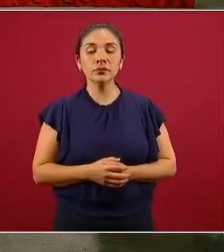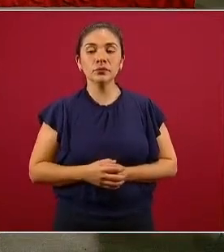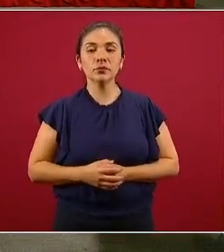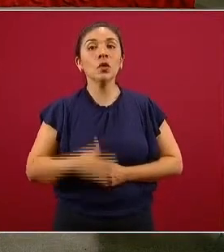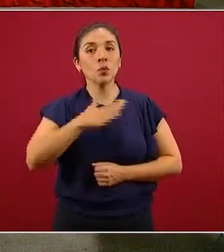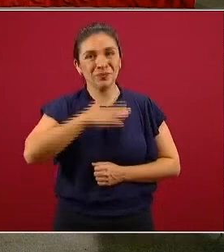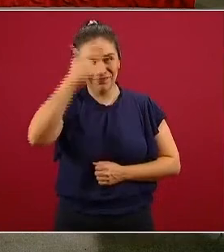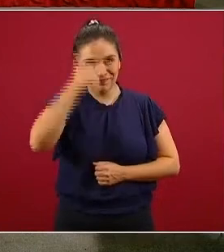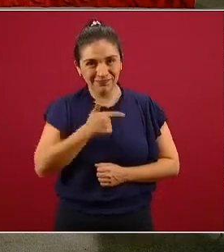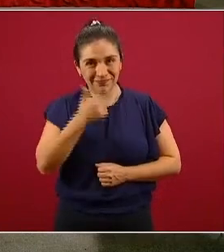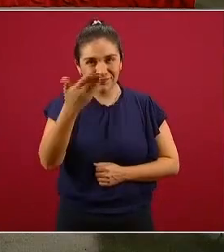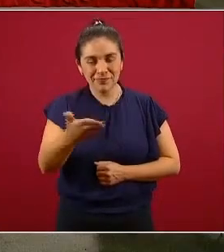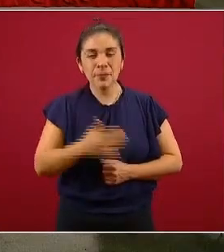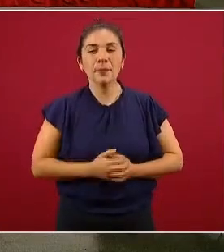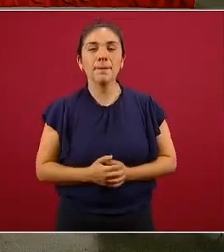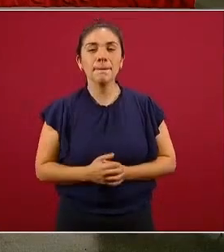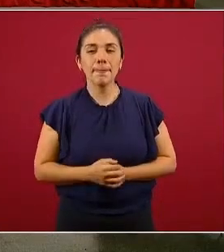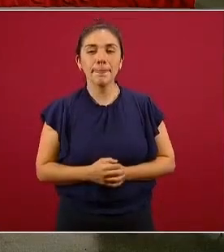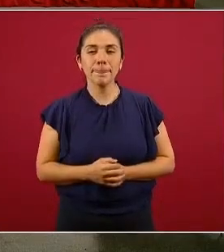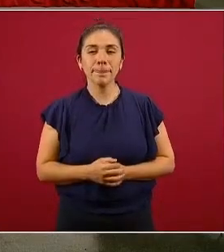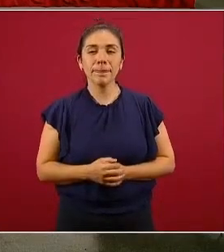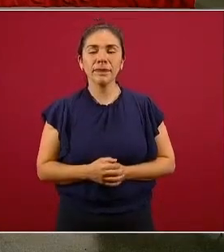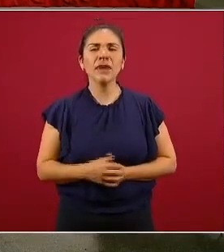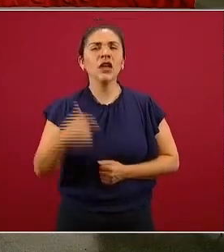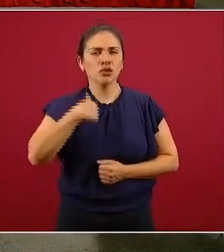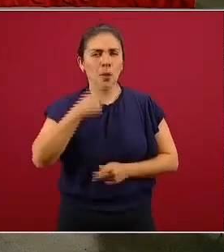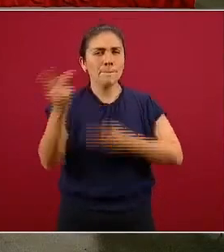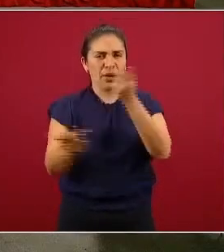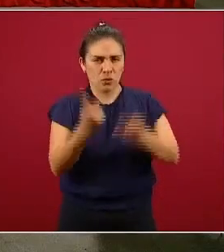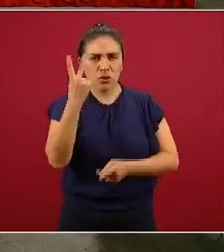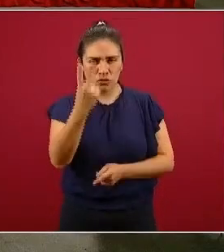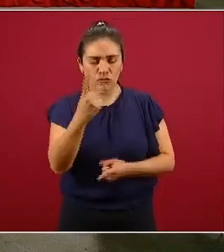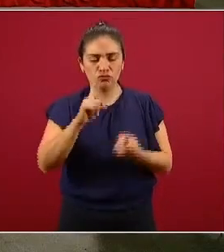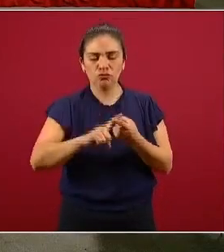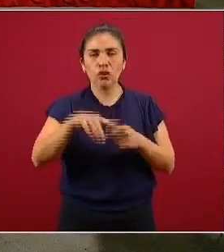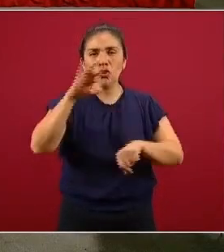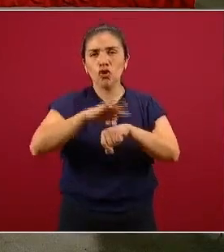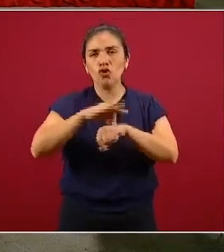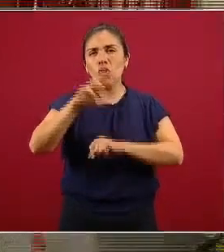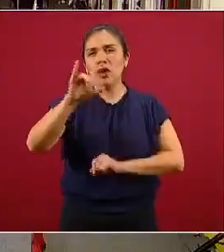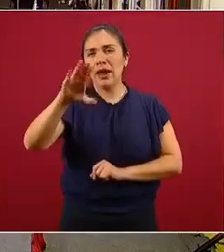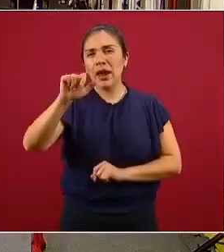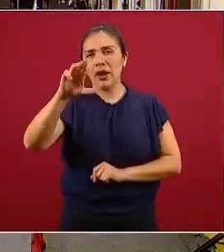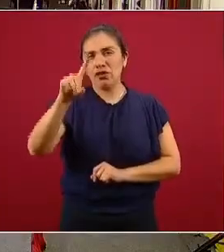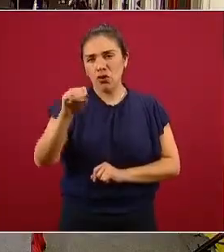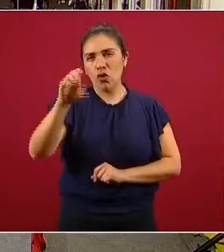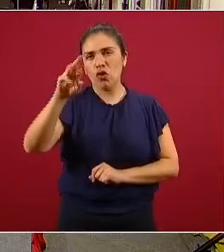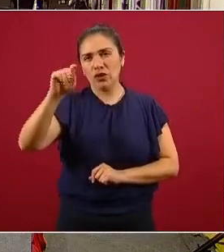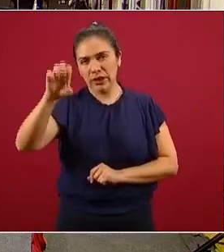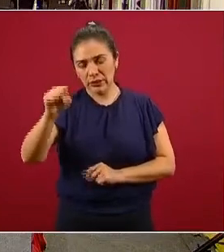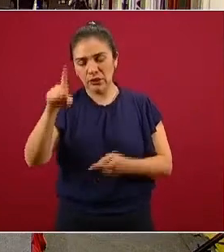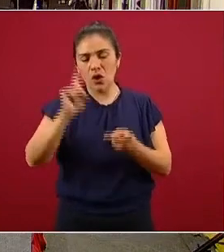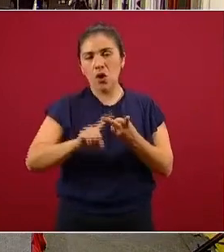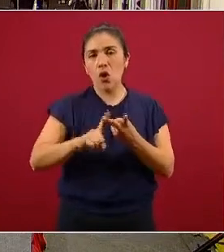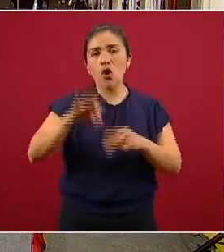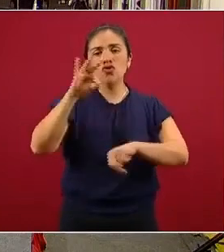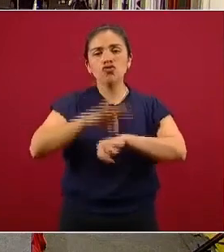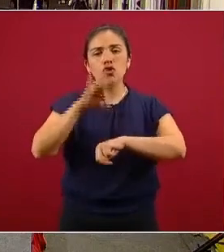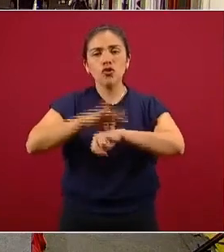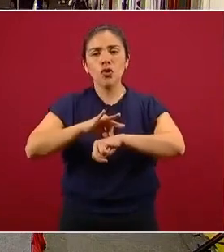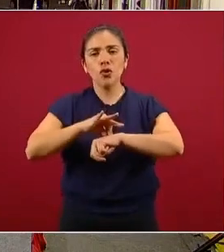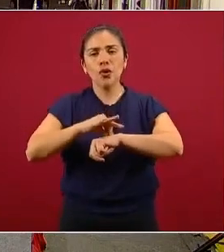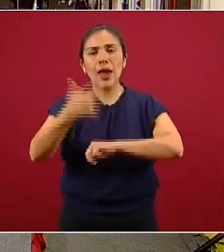buenas noches liliana noble de pulso saludable tengo dos preguntas una para el doctor ricardo cortez y otra para el doctor